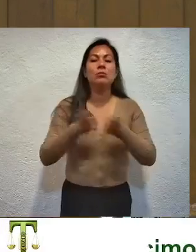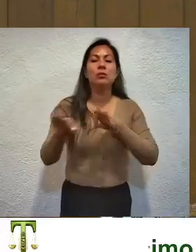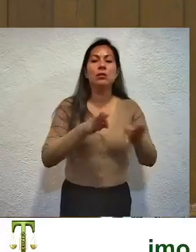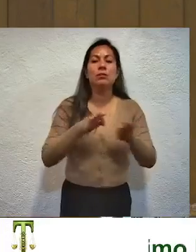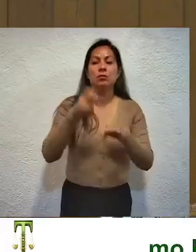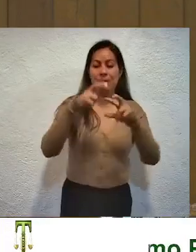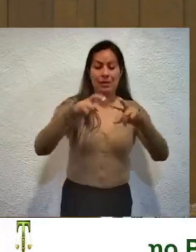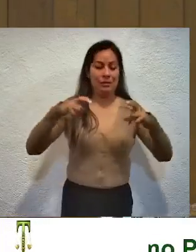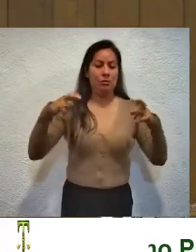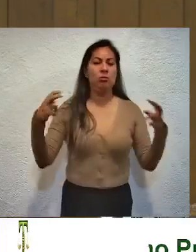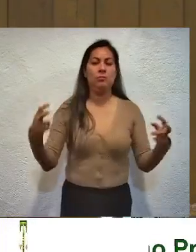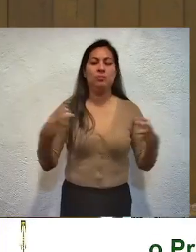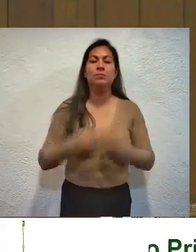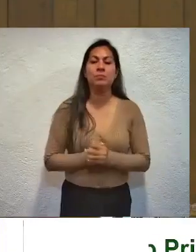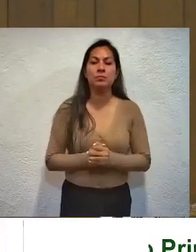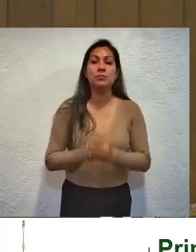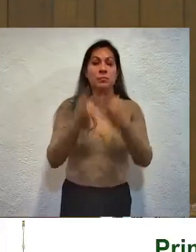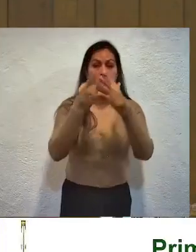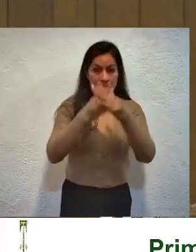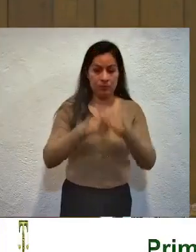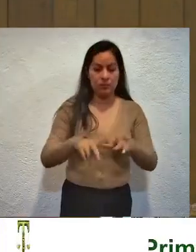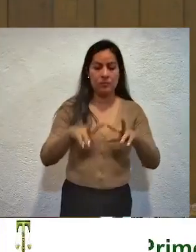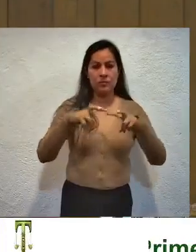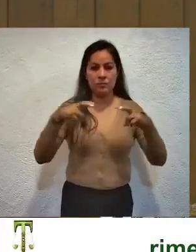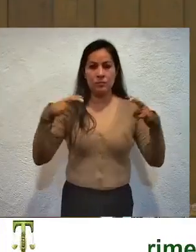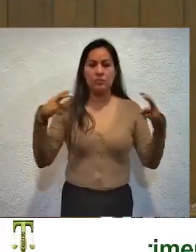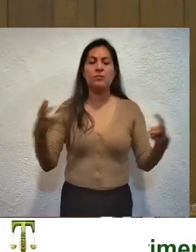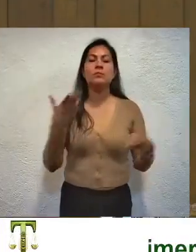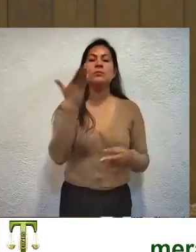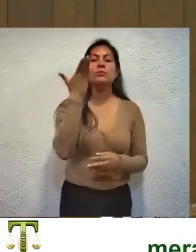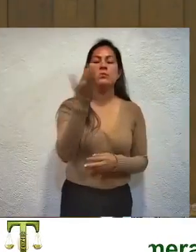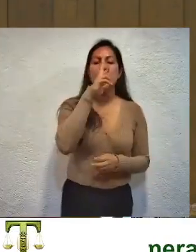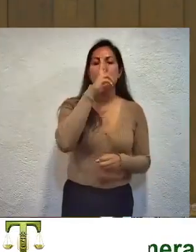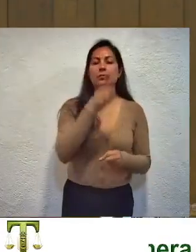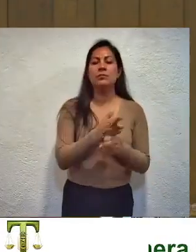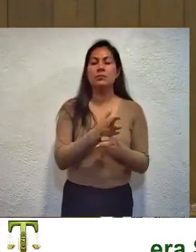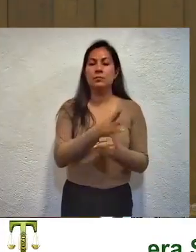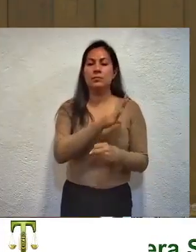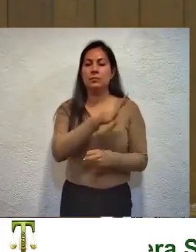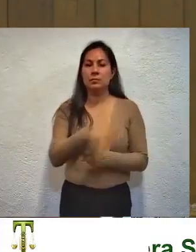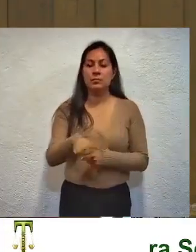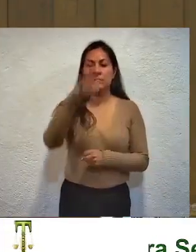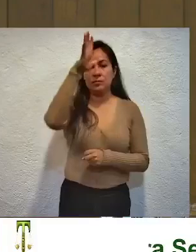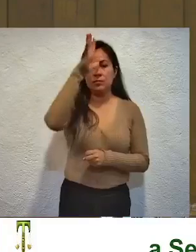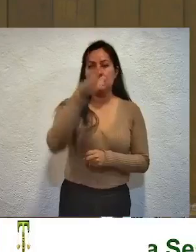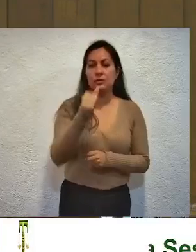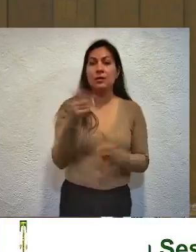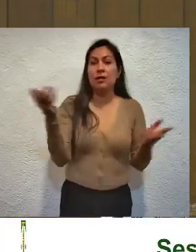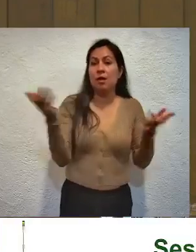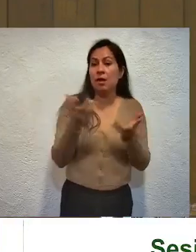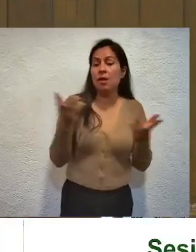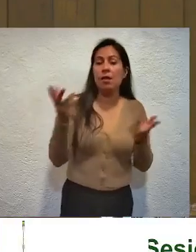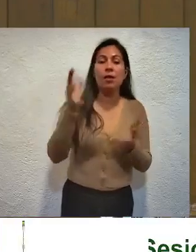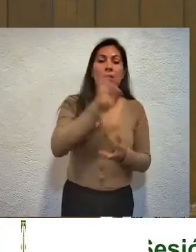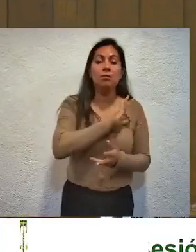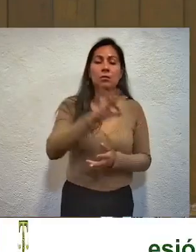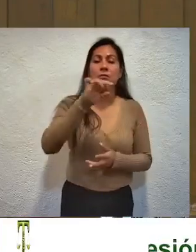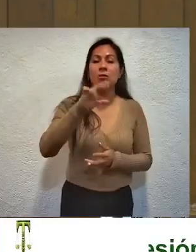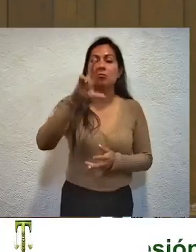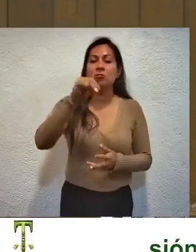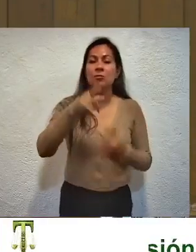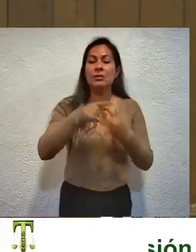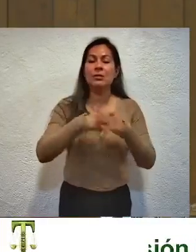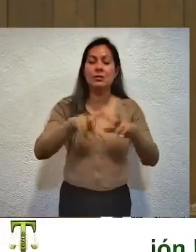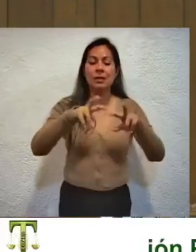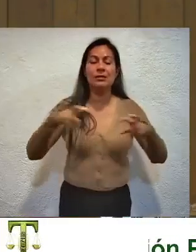de esta sesión. A efecto de iniciar con la misma, le solicito al secretario general de acuerdos proceda a verificar el quórum legal